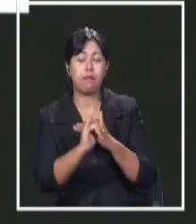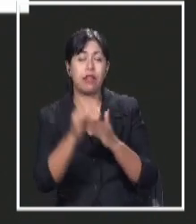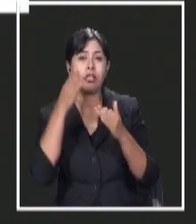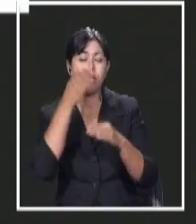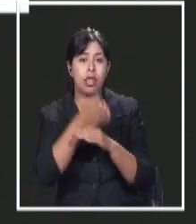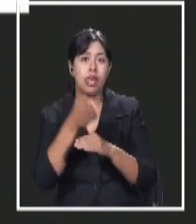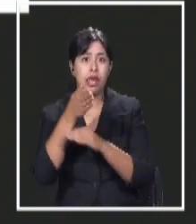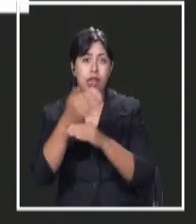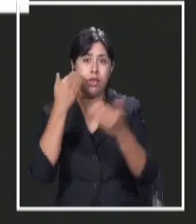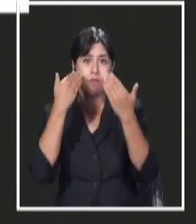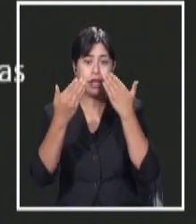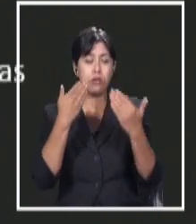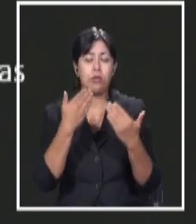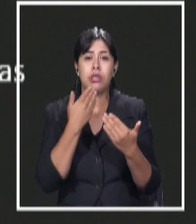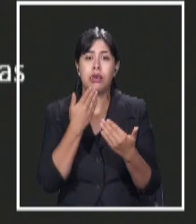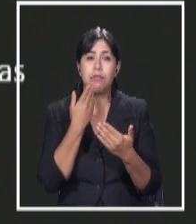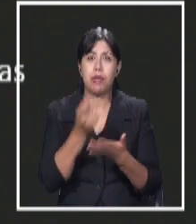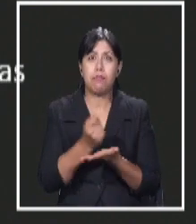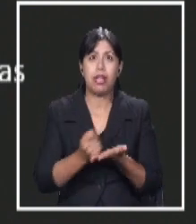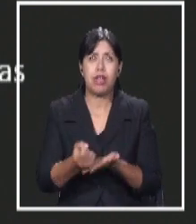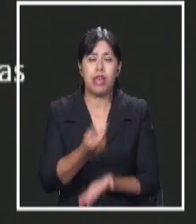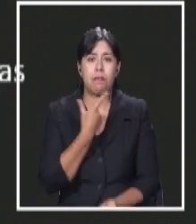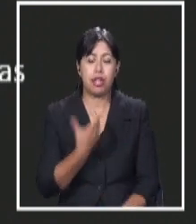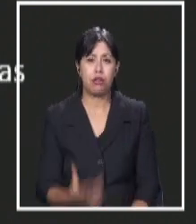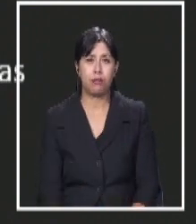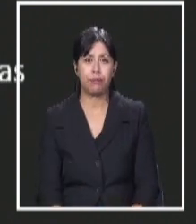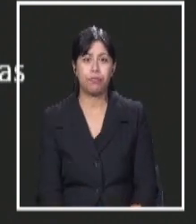terapéuticas o con medicamentos.